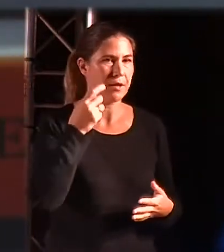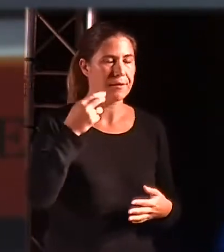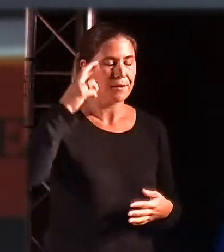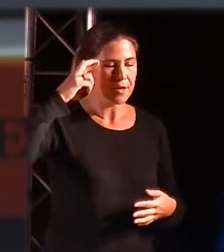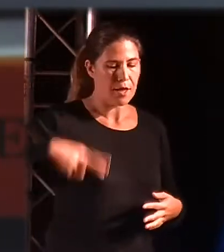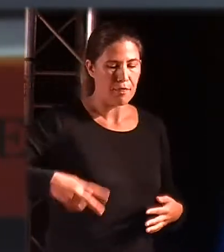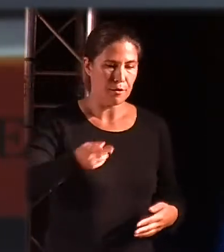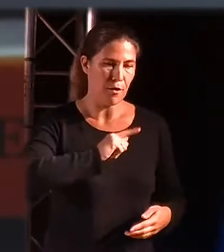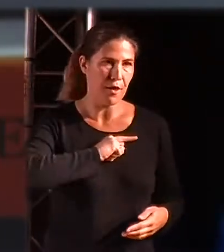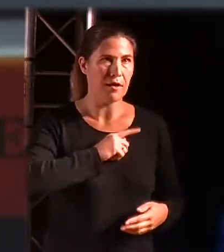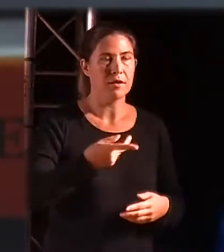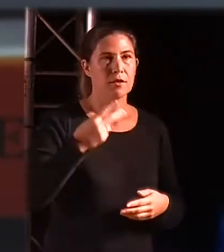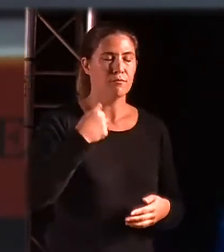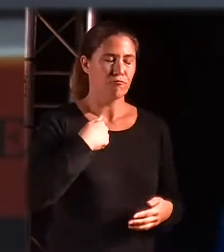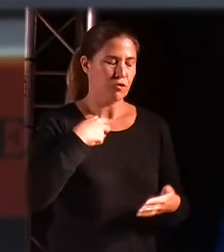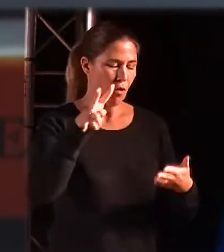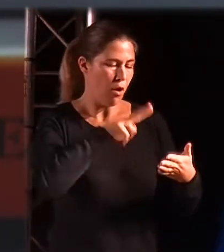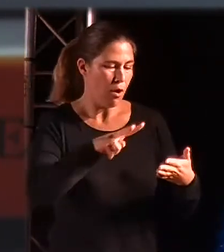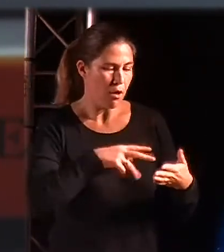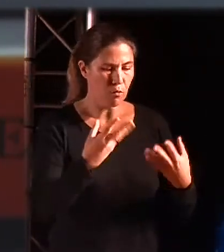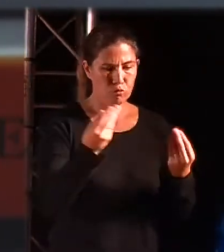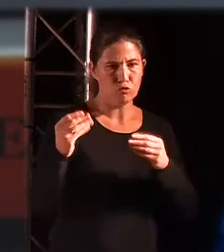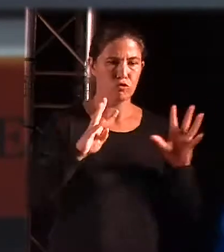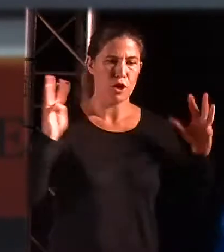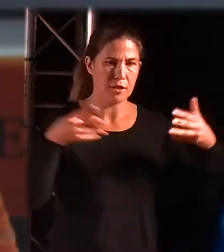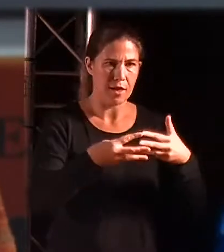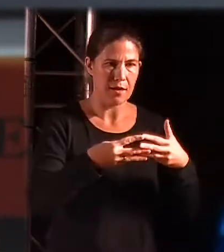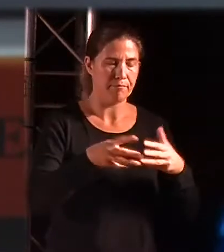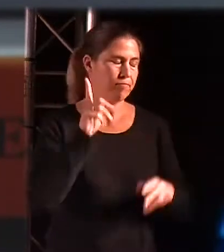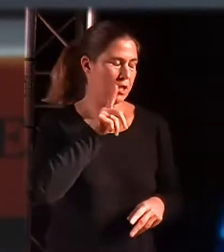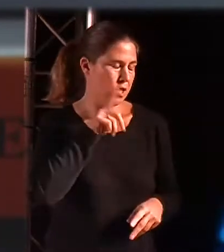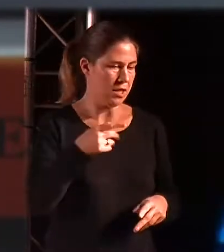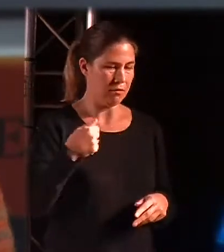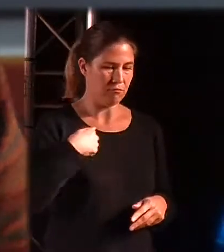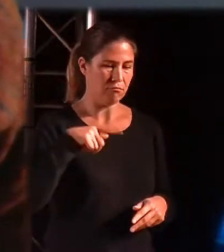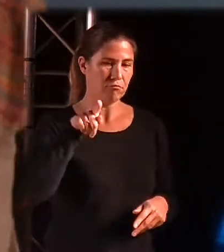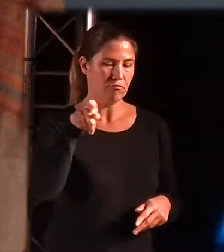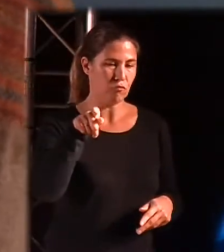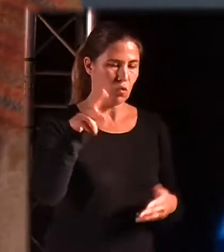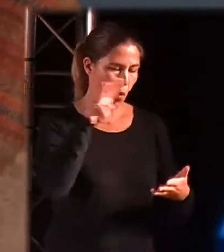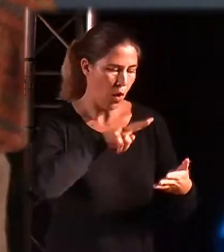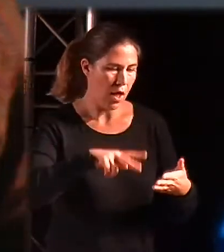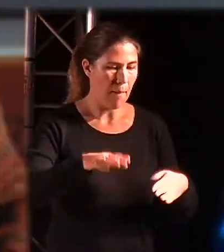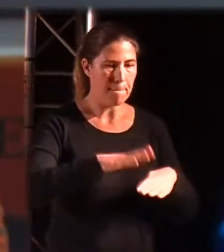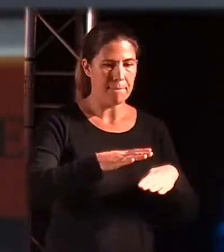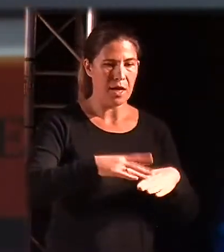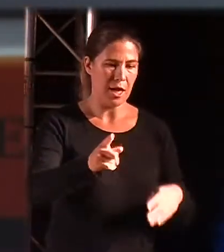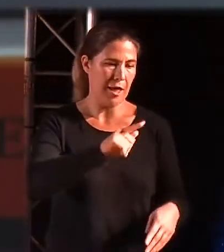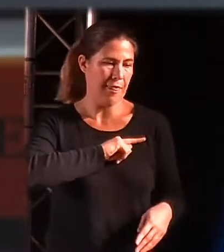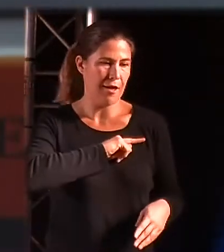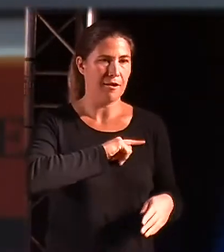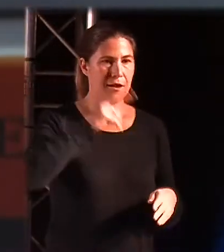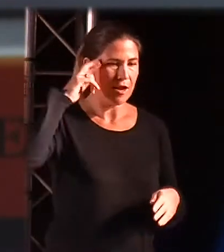dice, bueno, yo es que leo mucho en internet para estar informado. Mentira. Tú lees para que te den la razón, porque que te den la razón da mucho